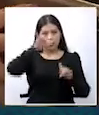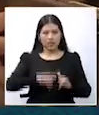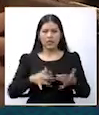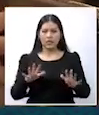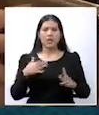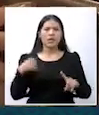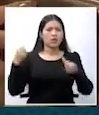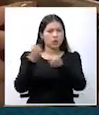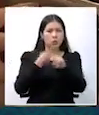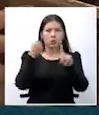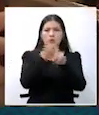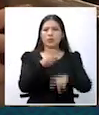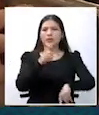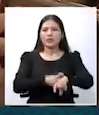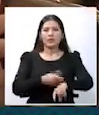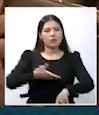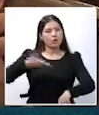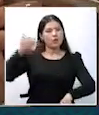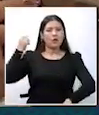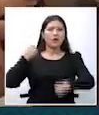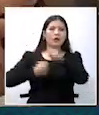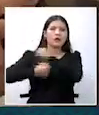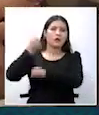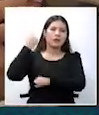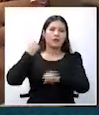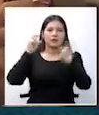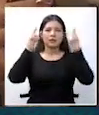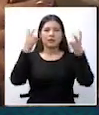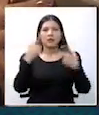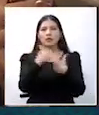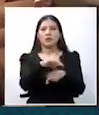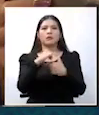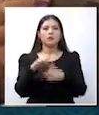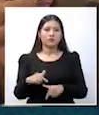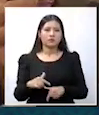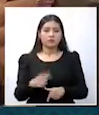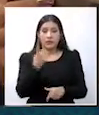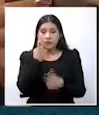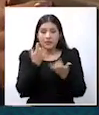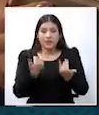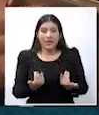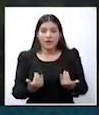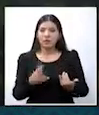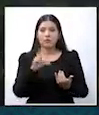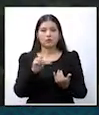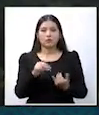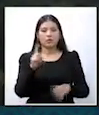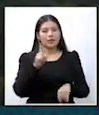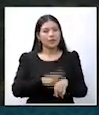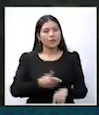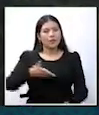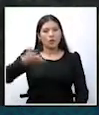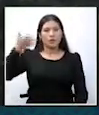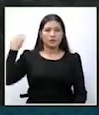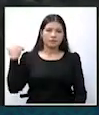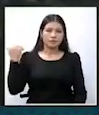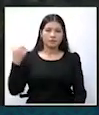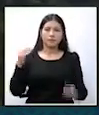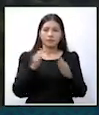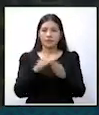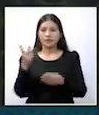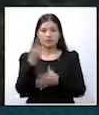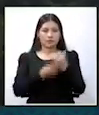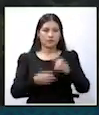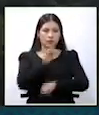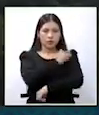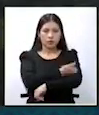peleado hace muchos años con el tema del límite. Un problema que no viene de hoy, viene de antes. Ambas autoridades se instaron a llegar a una